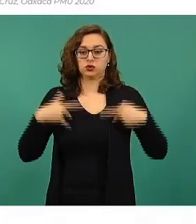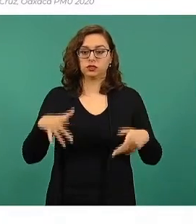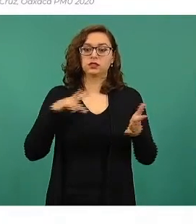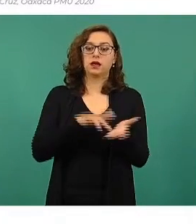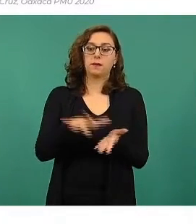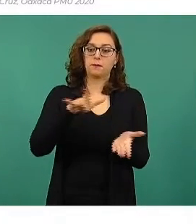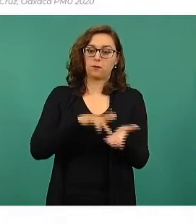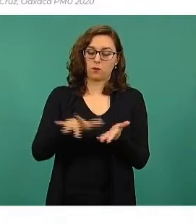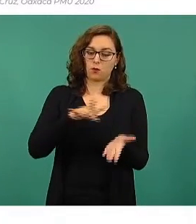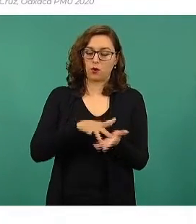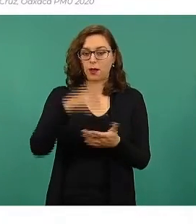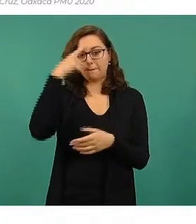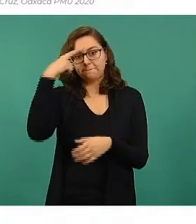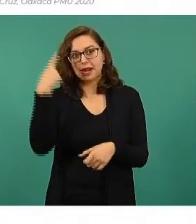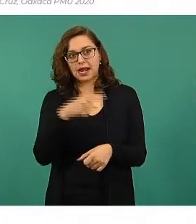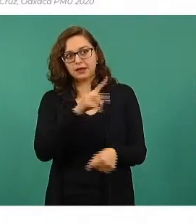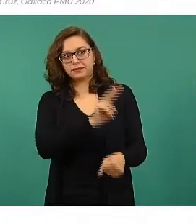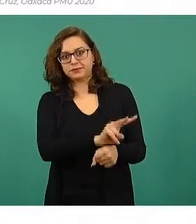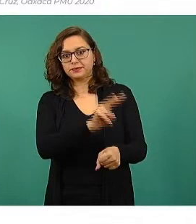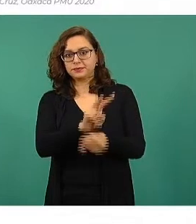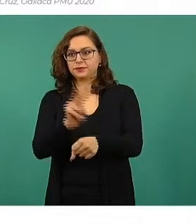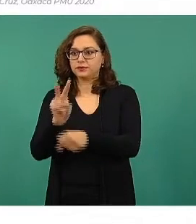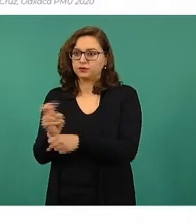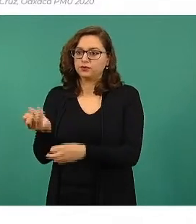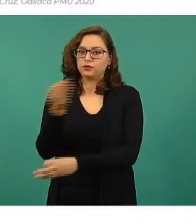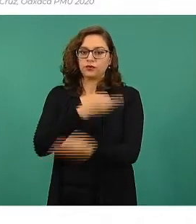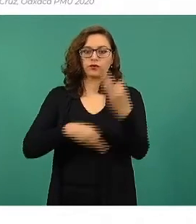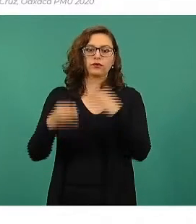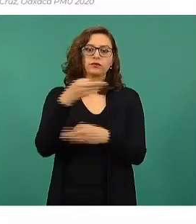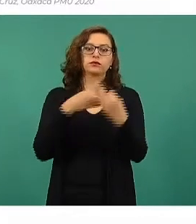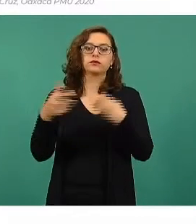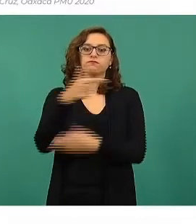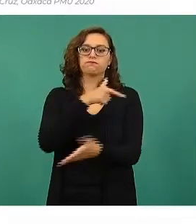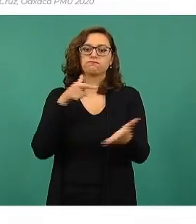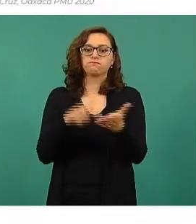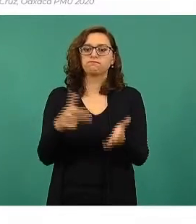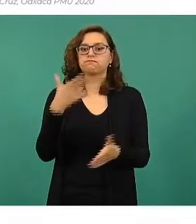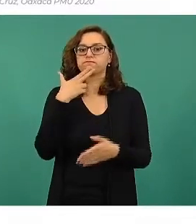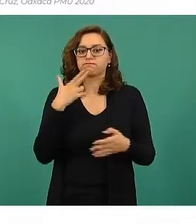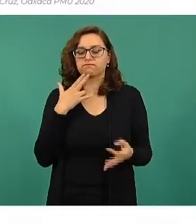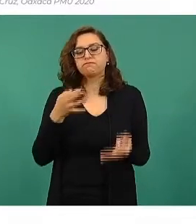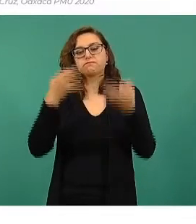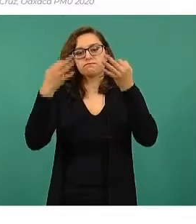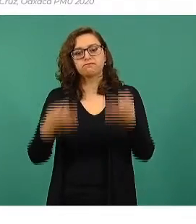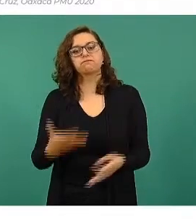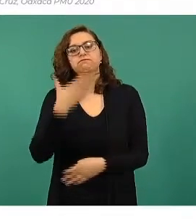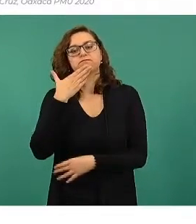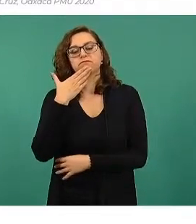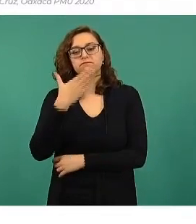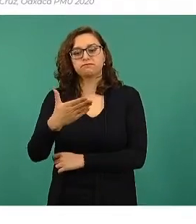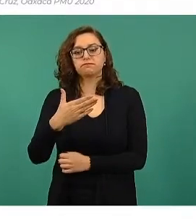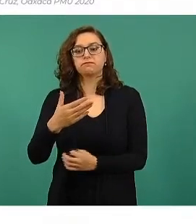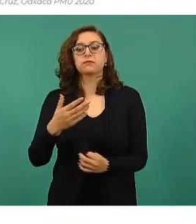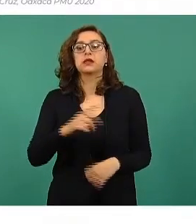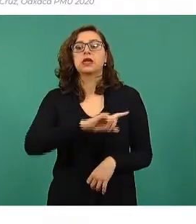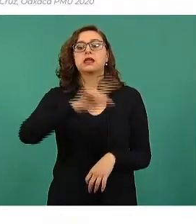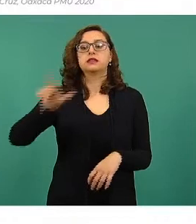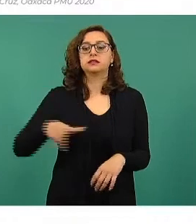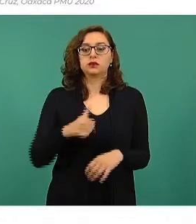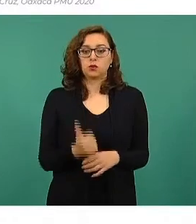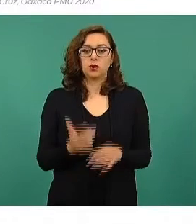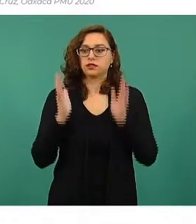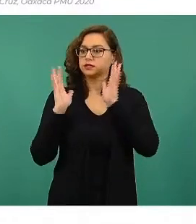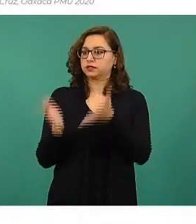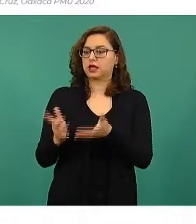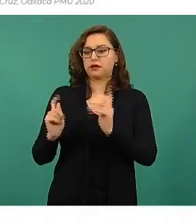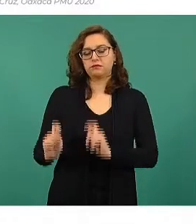apoyan a dar seguimiento a que estos espacios se utilicen y se utilicen adecuadamente. Tenemos las entregas a las autoridades y el último punto,